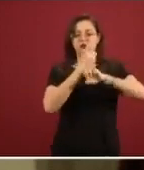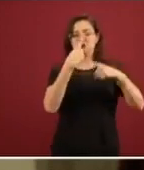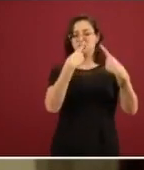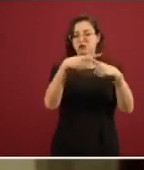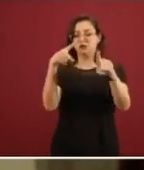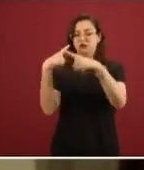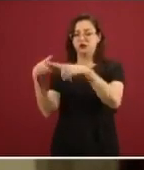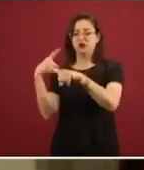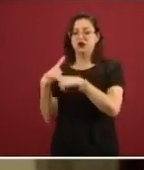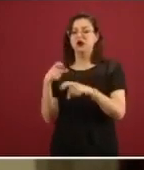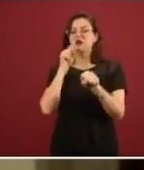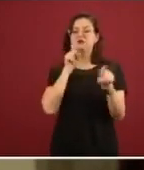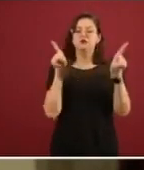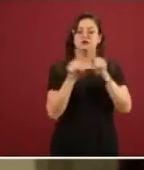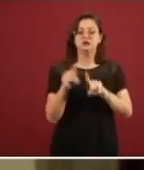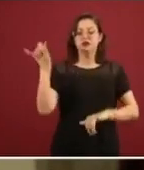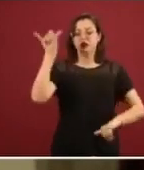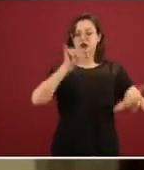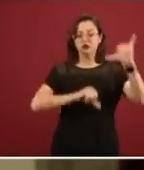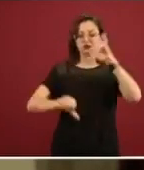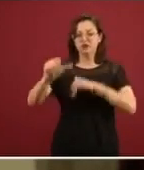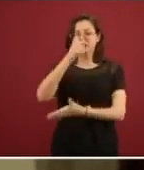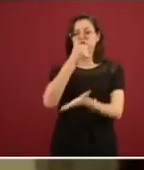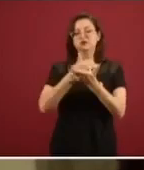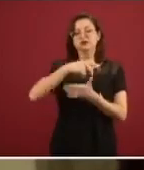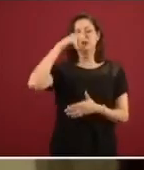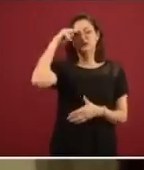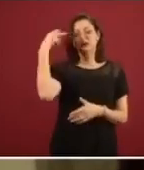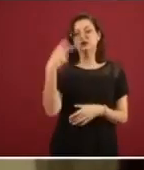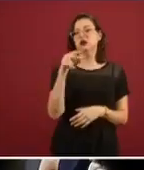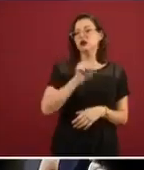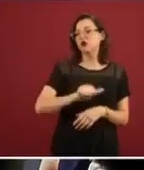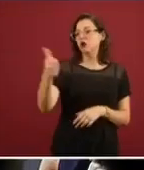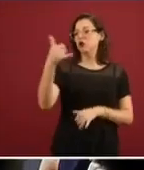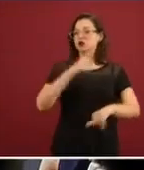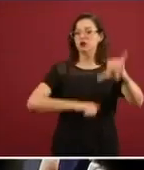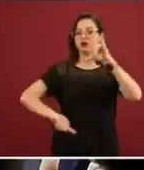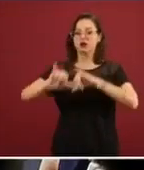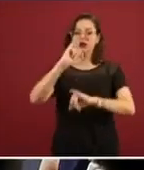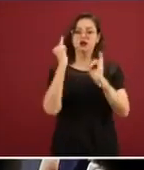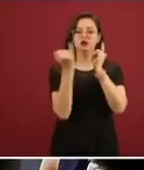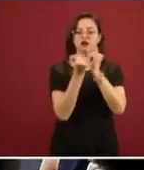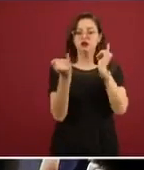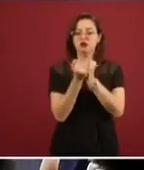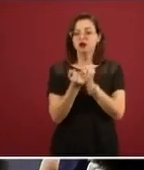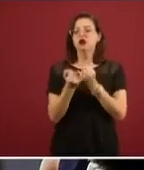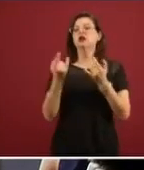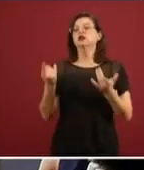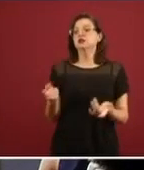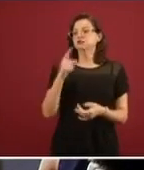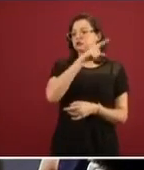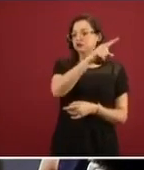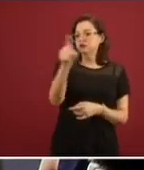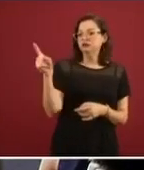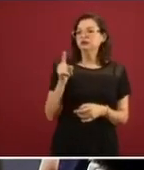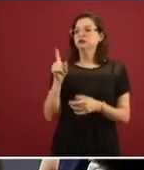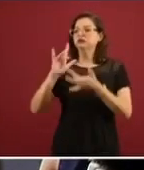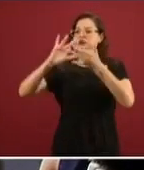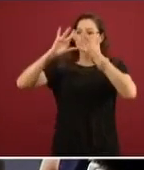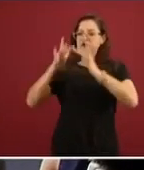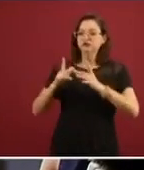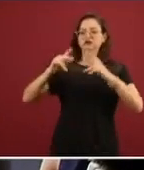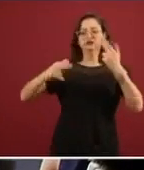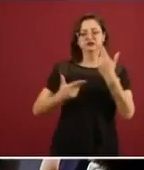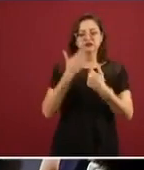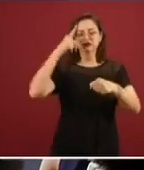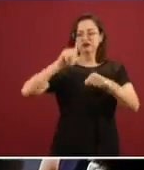laboratorio de la Ciudad de México y otros laboratorios que funcionan como laboratorios concentradores de toda la red